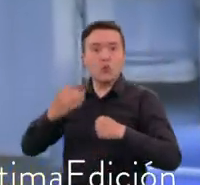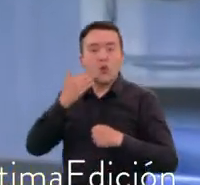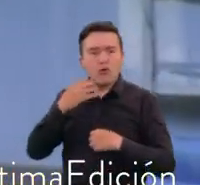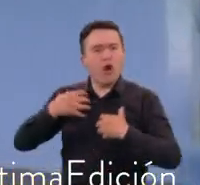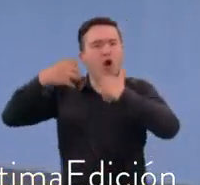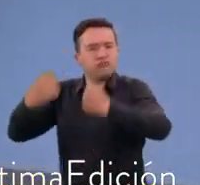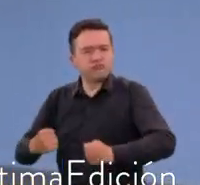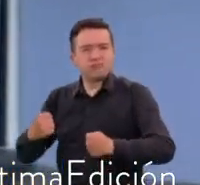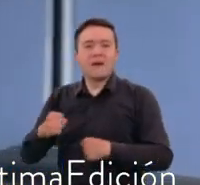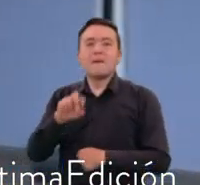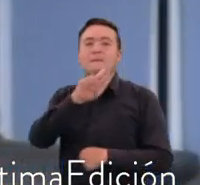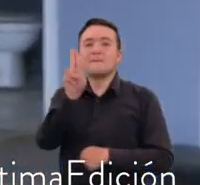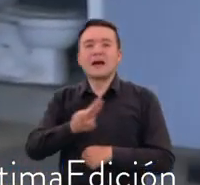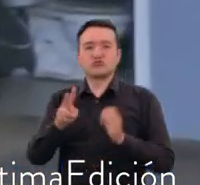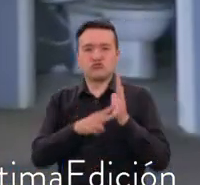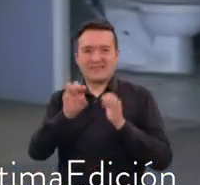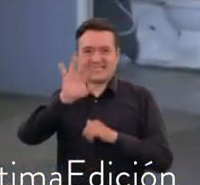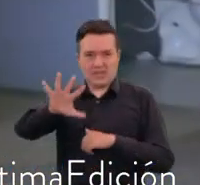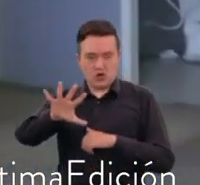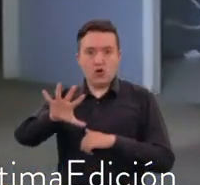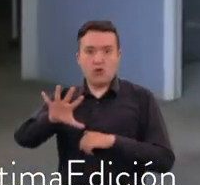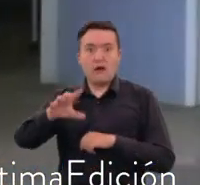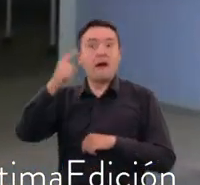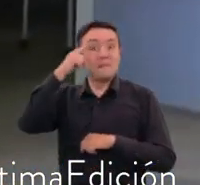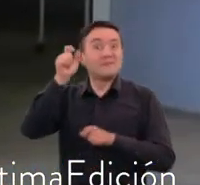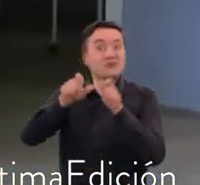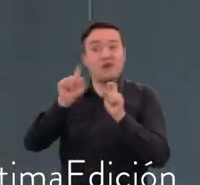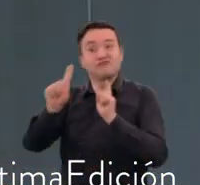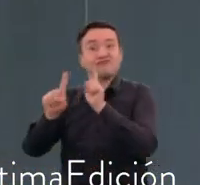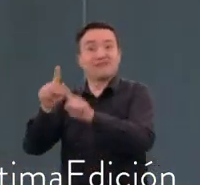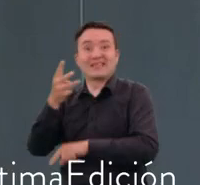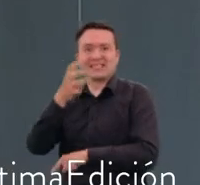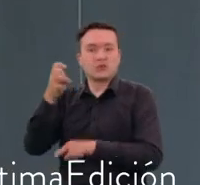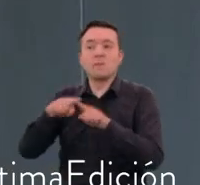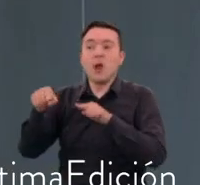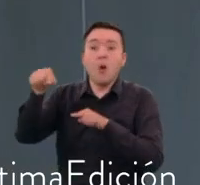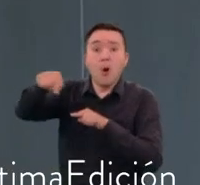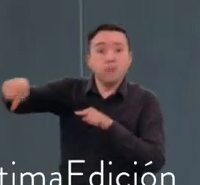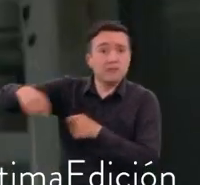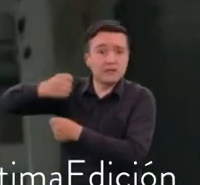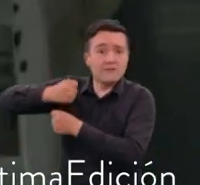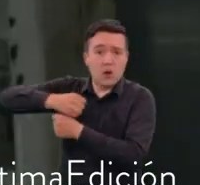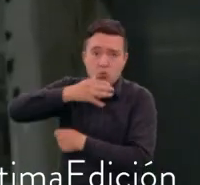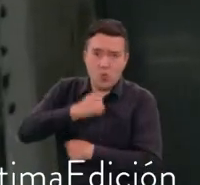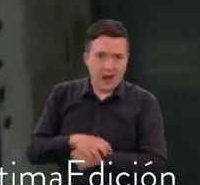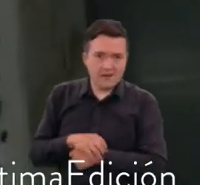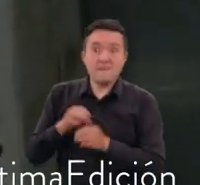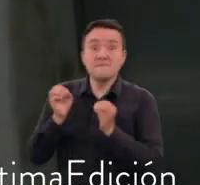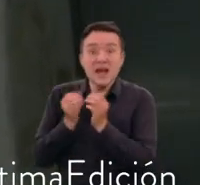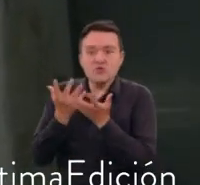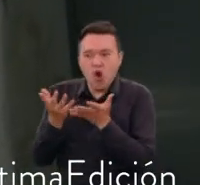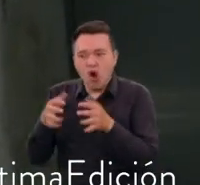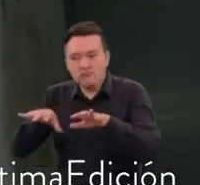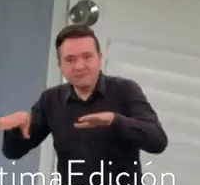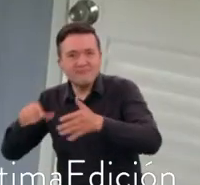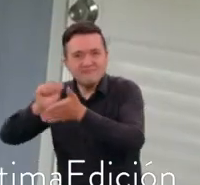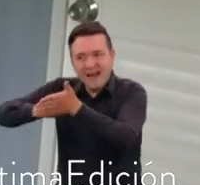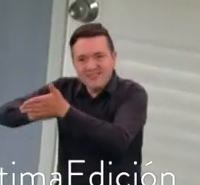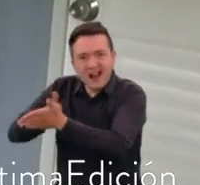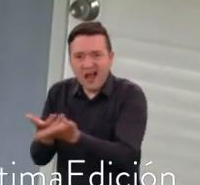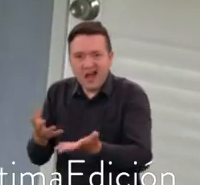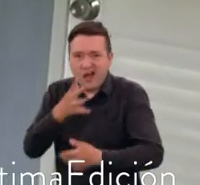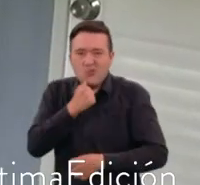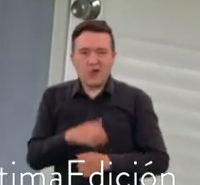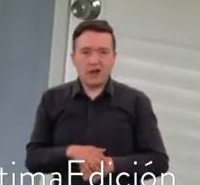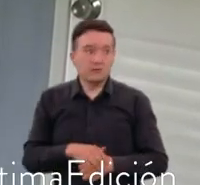para atender a más de 300 personas no cuenta con personal e insumos no contamos con los materiales suficientes tendrá